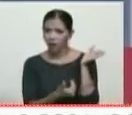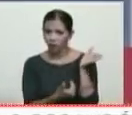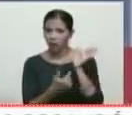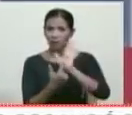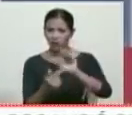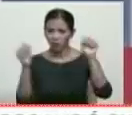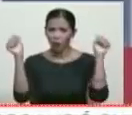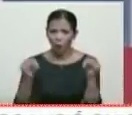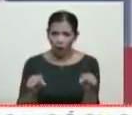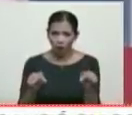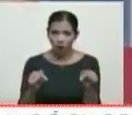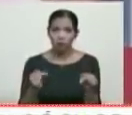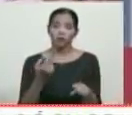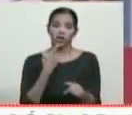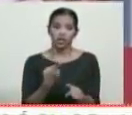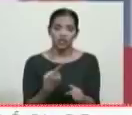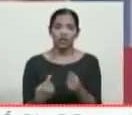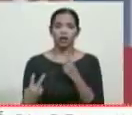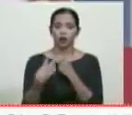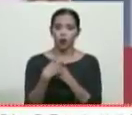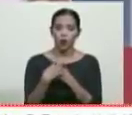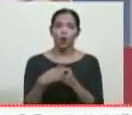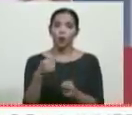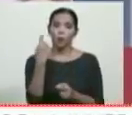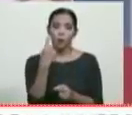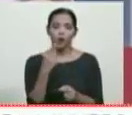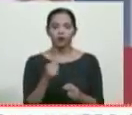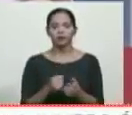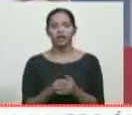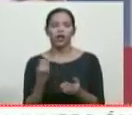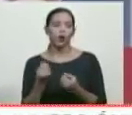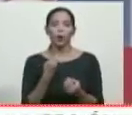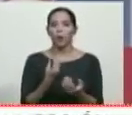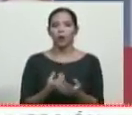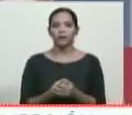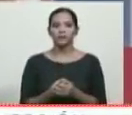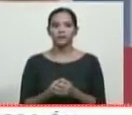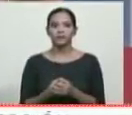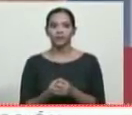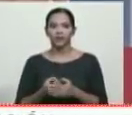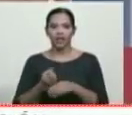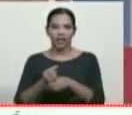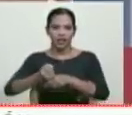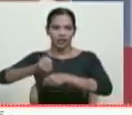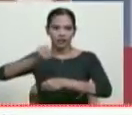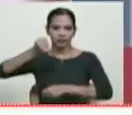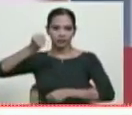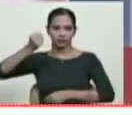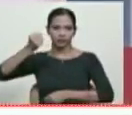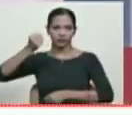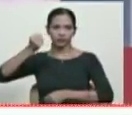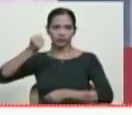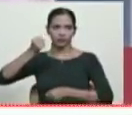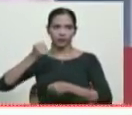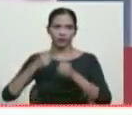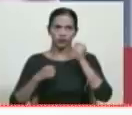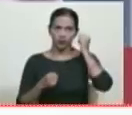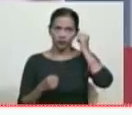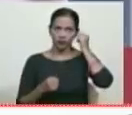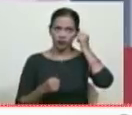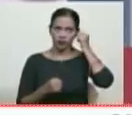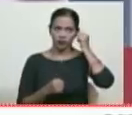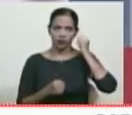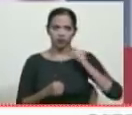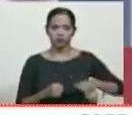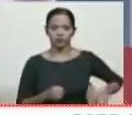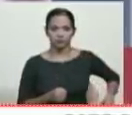Porque dicen que nos están afectando. Por un lado, es como el garrote y la zanahoria. O sea, te doy un garrotazo porque